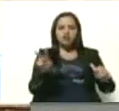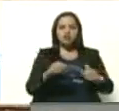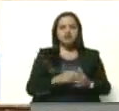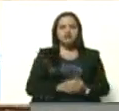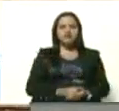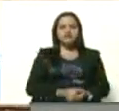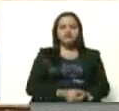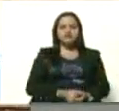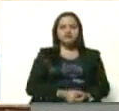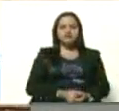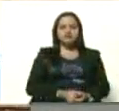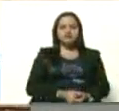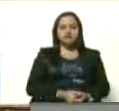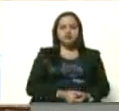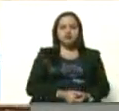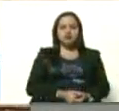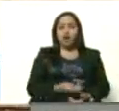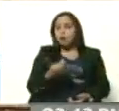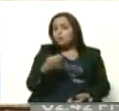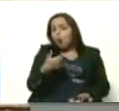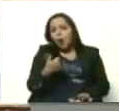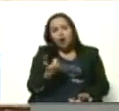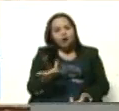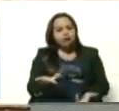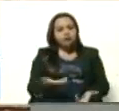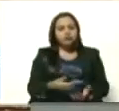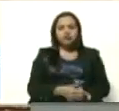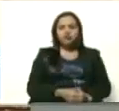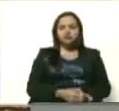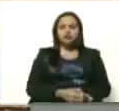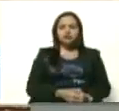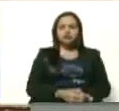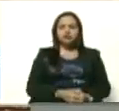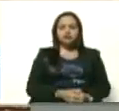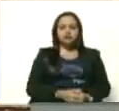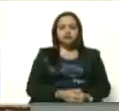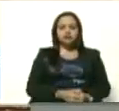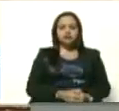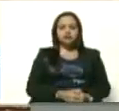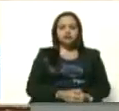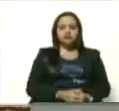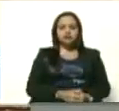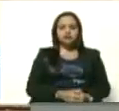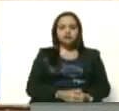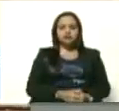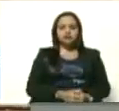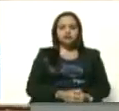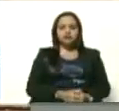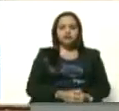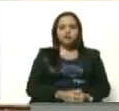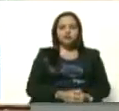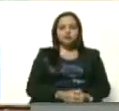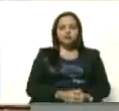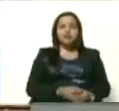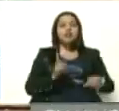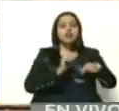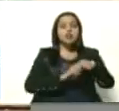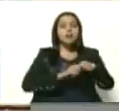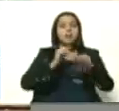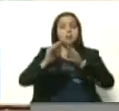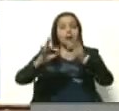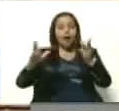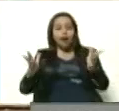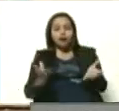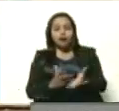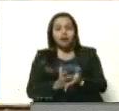territorio. Pocas veces. Y en medio de una pandemia